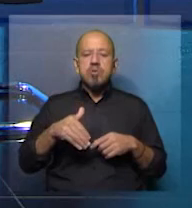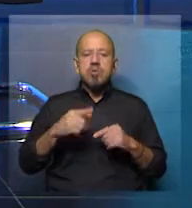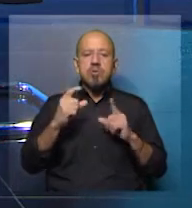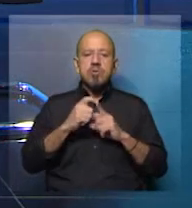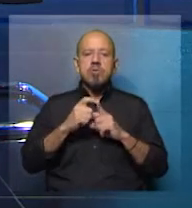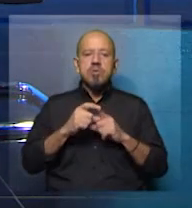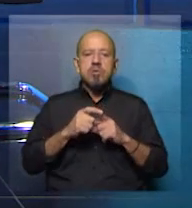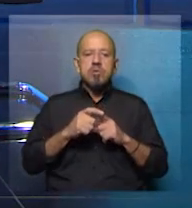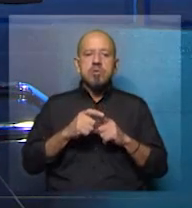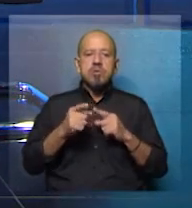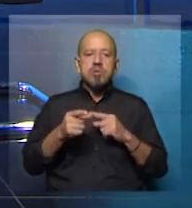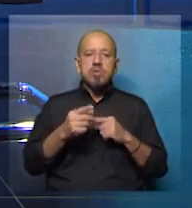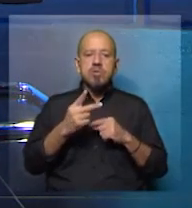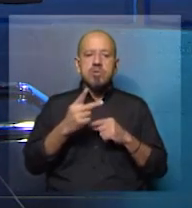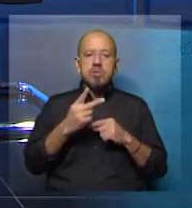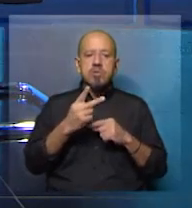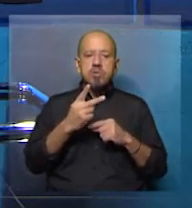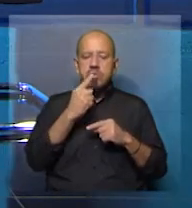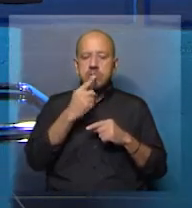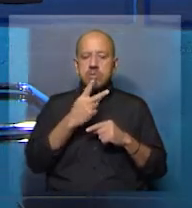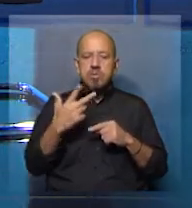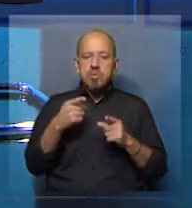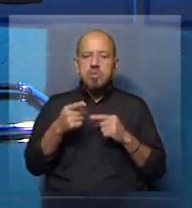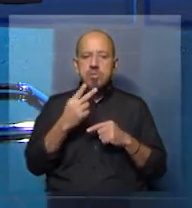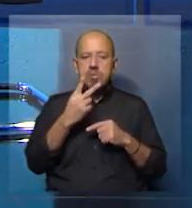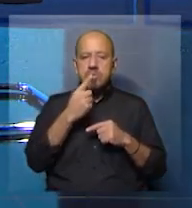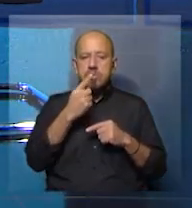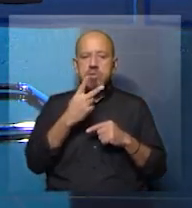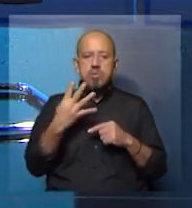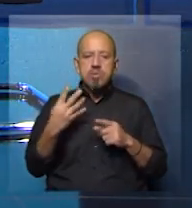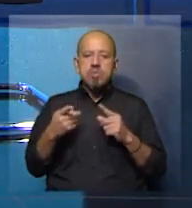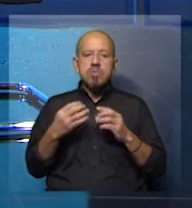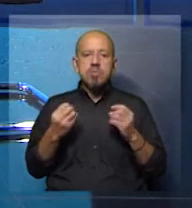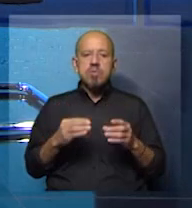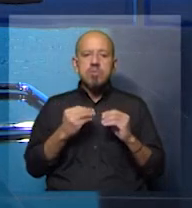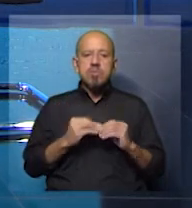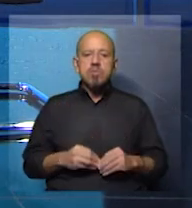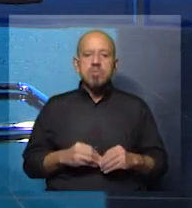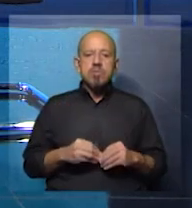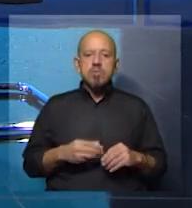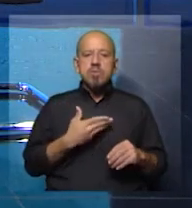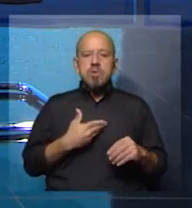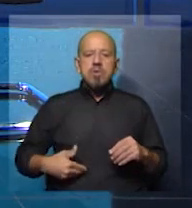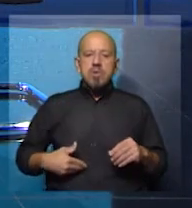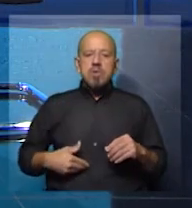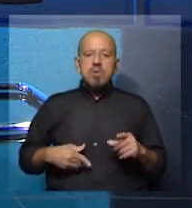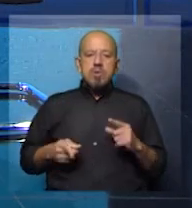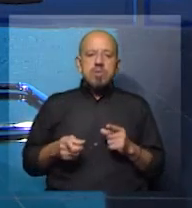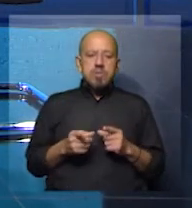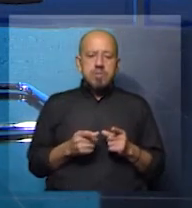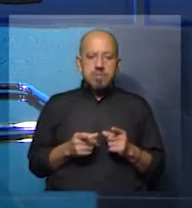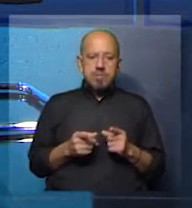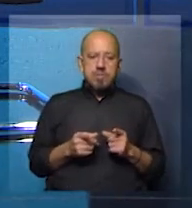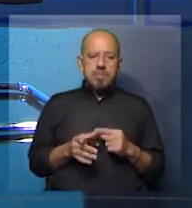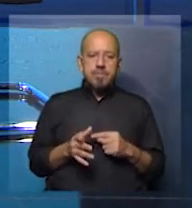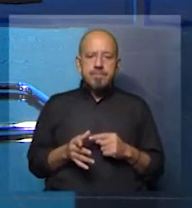para el 23 para el 24 y también por supuesto para el 25 porque el presupuesto del gobierno que venga será el presupuesto